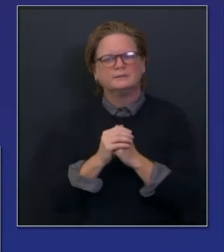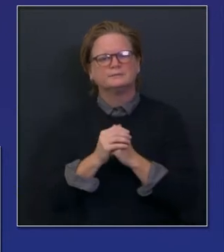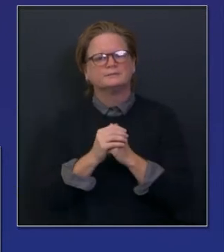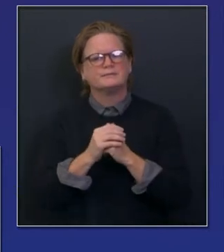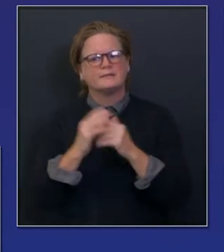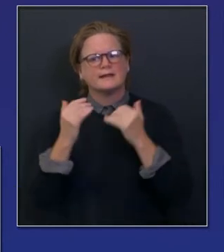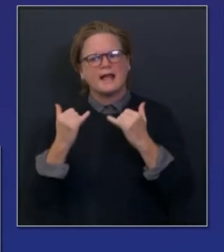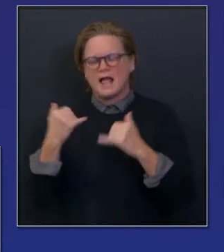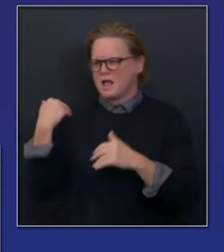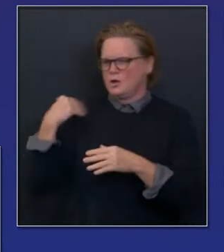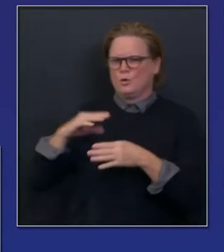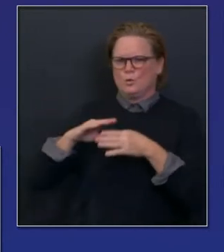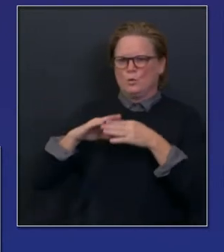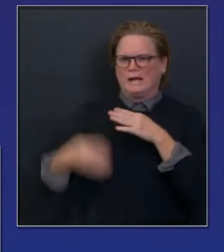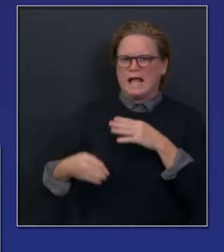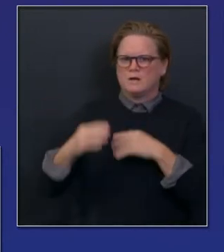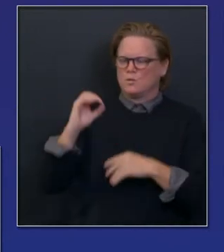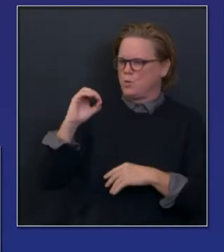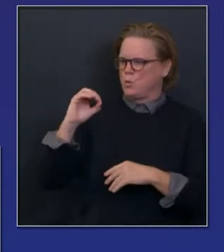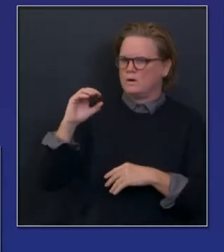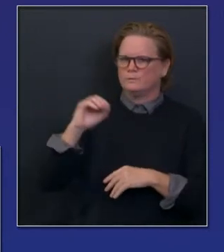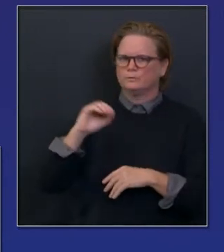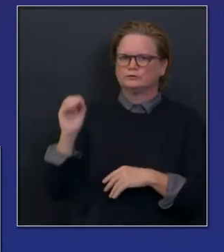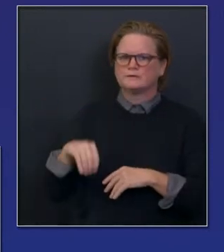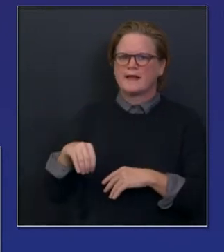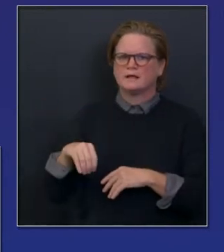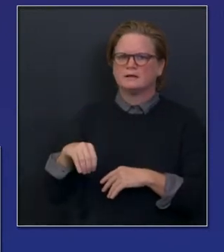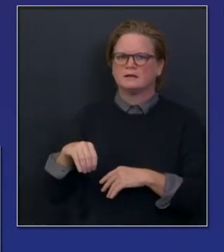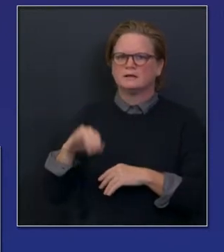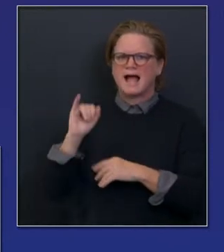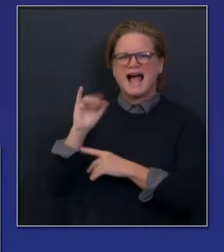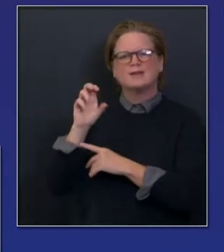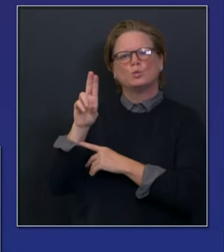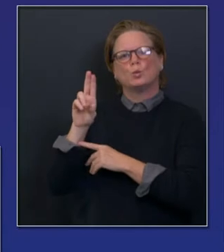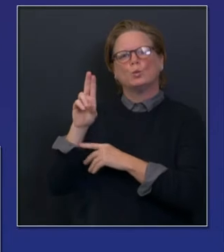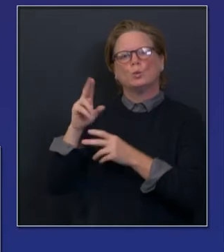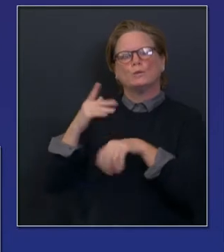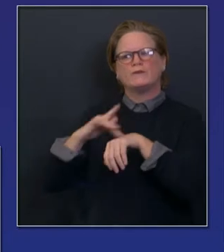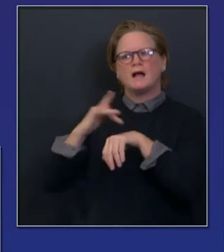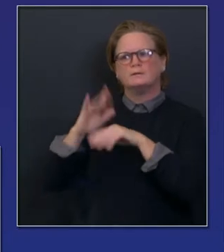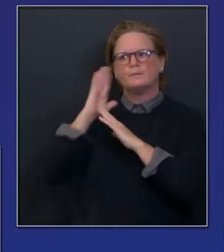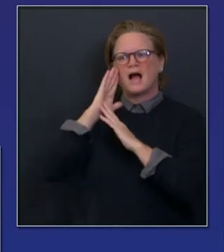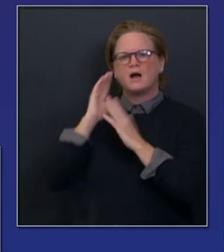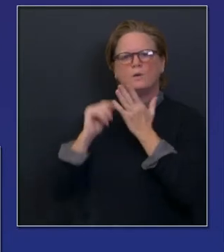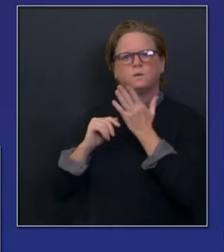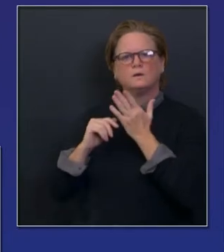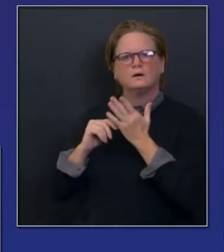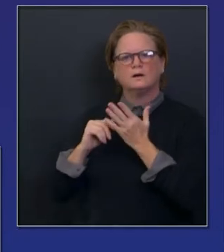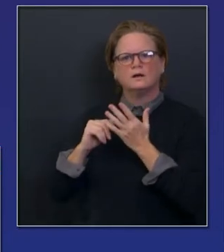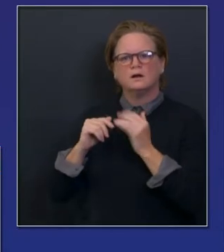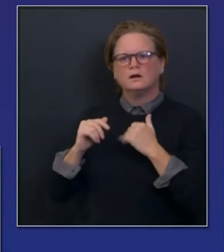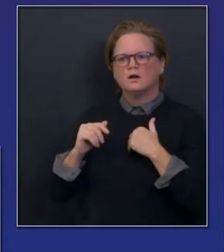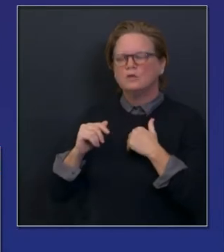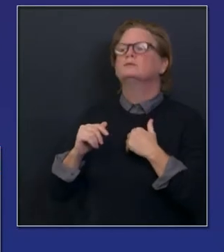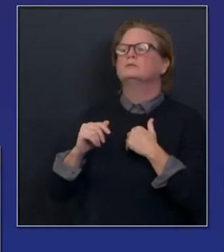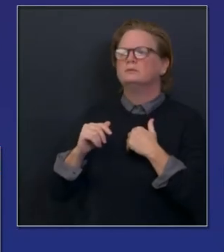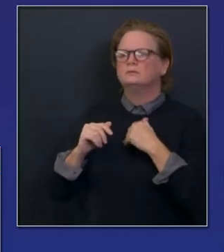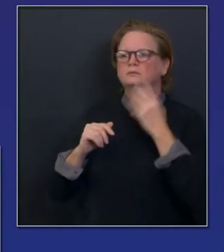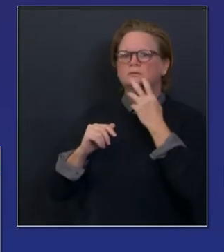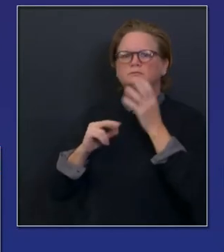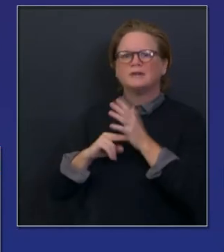de semana, cuando están a 5.7% de capacidad disponible en unidades de cuidados intensivos y se están